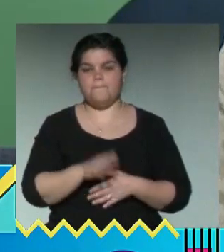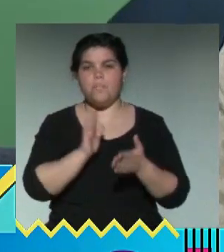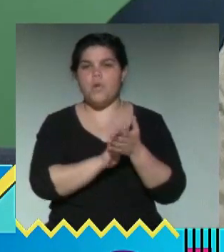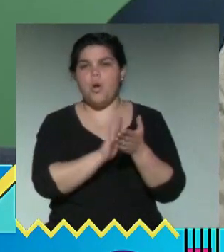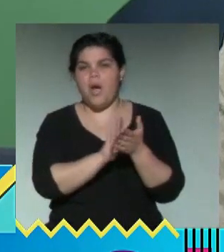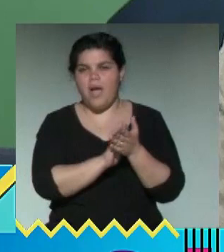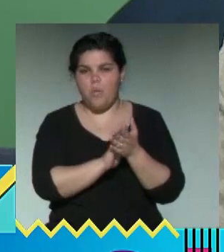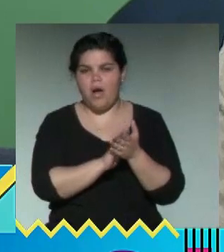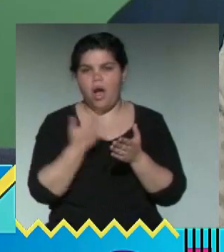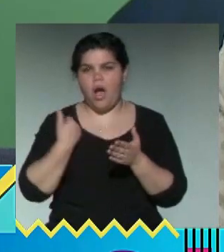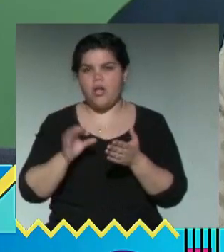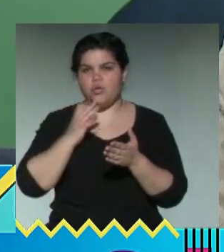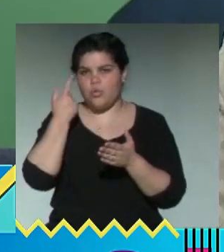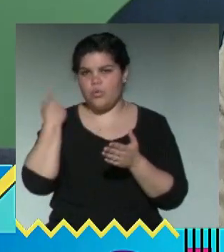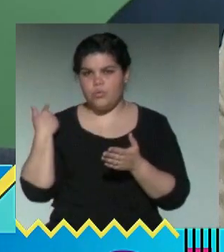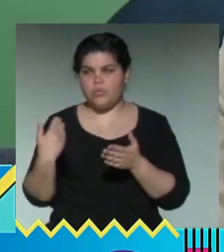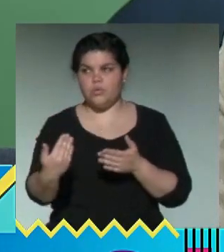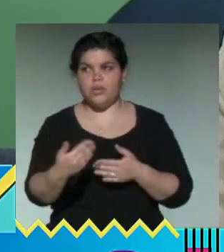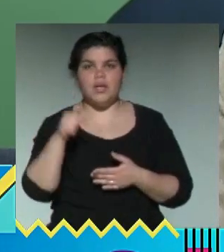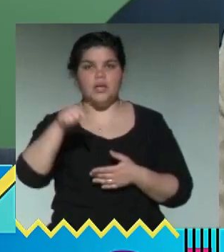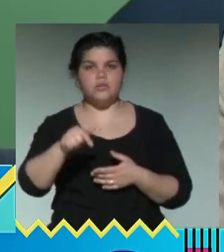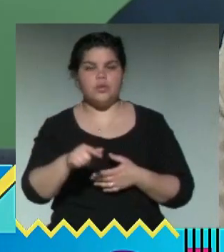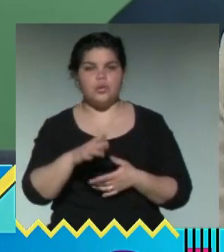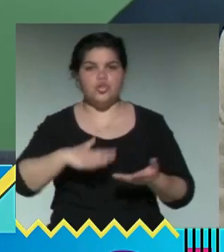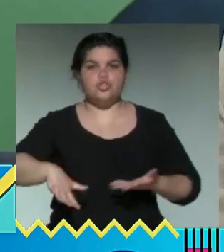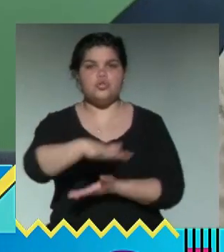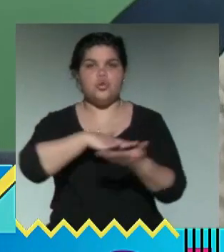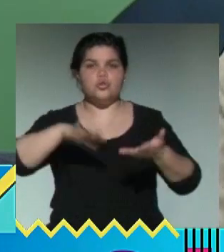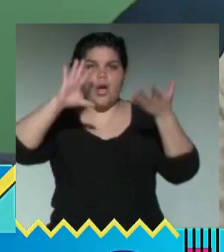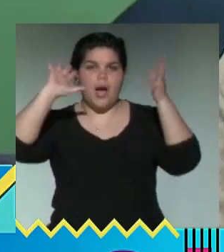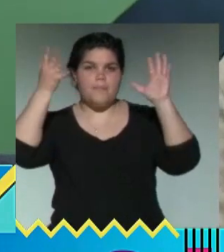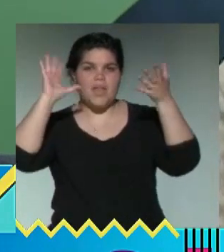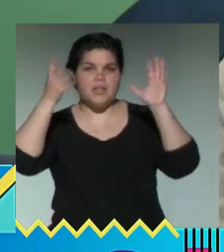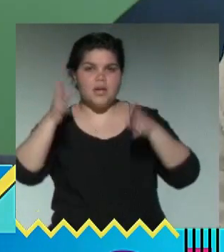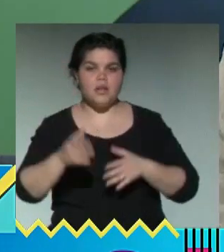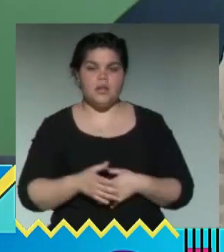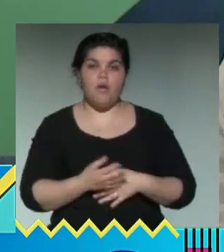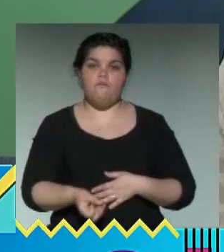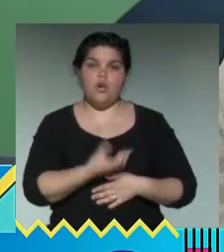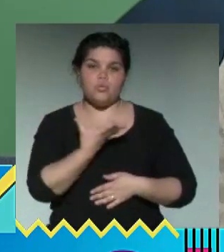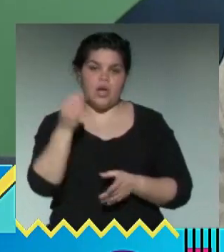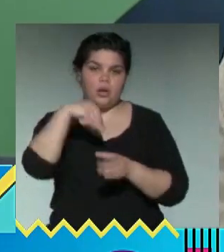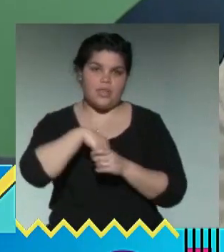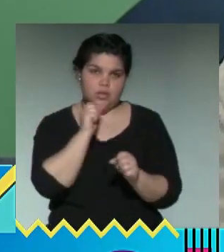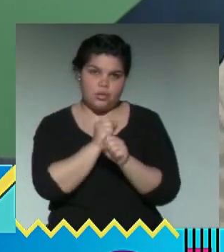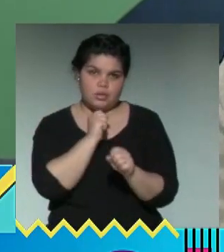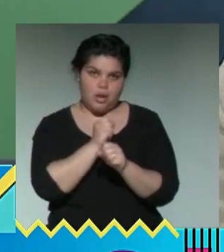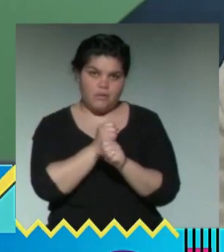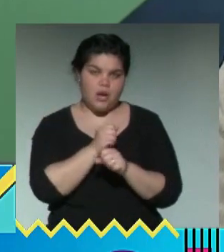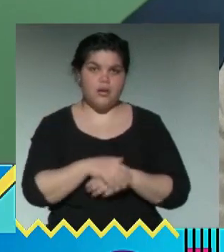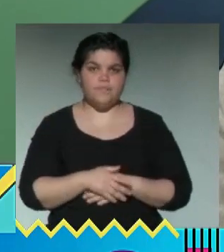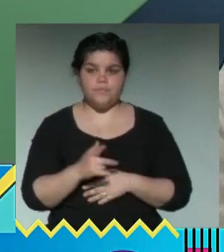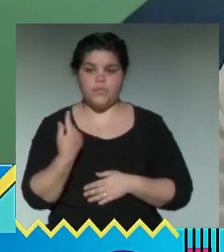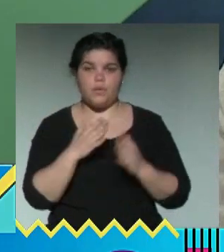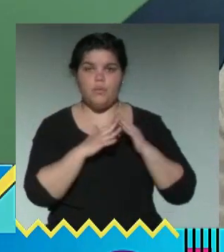trabajando. Ducha de Sol en realidad es un proyecto socioambiental. Trabajamos con un grupo de voluntarios que estamos yendo a un